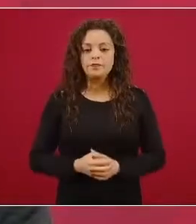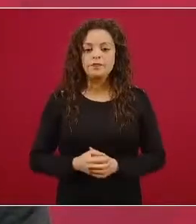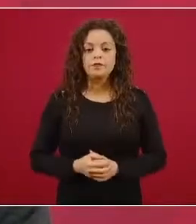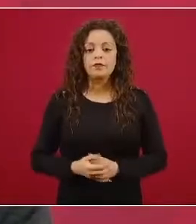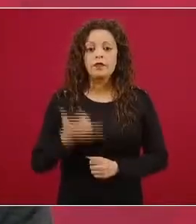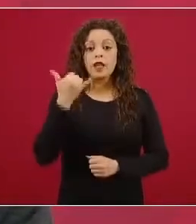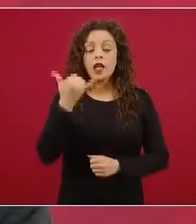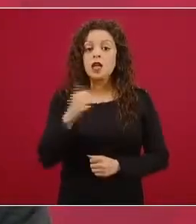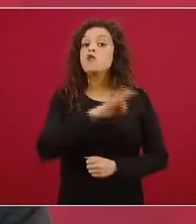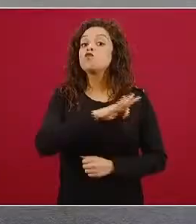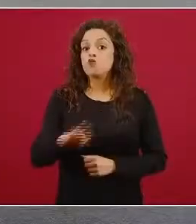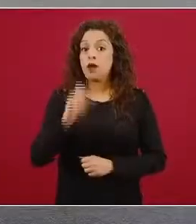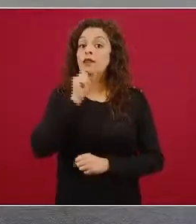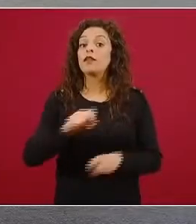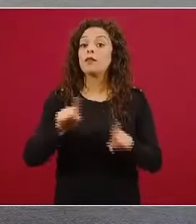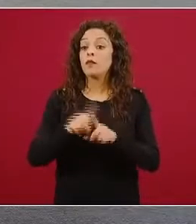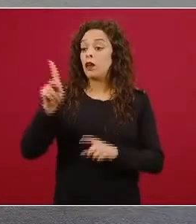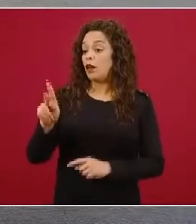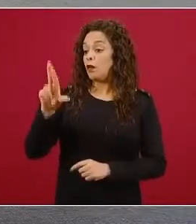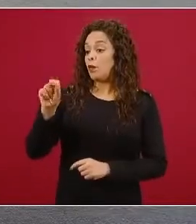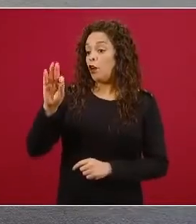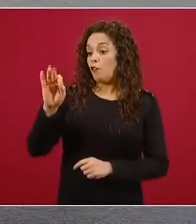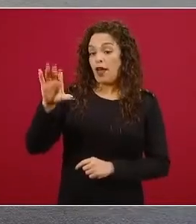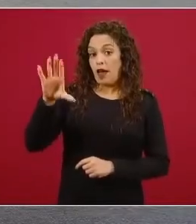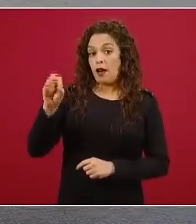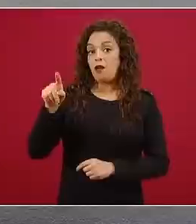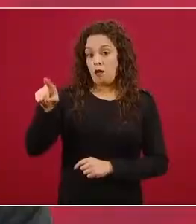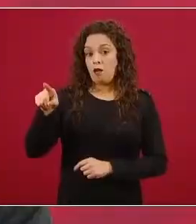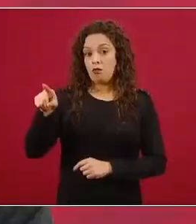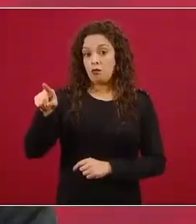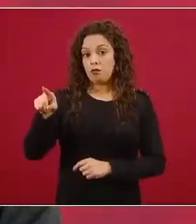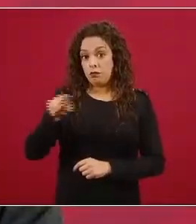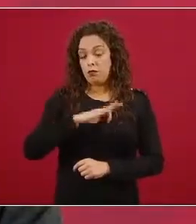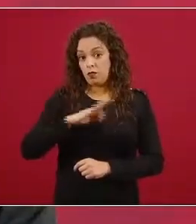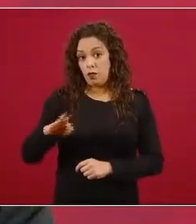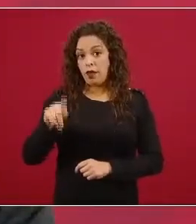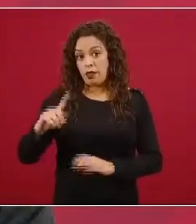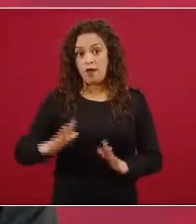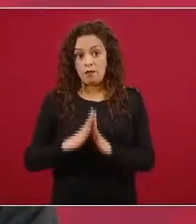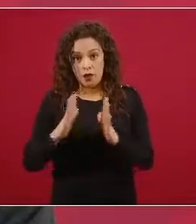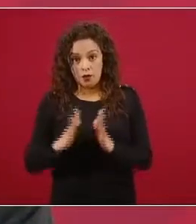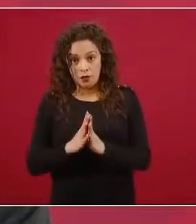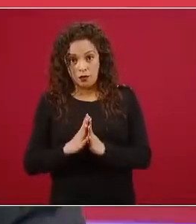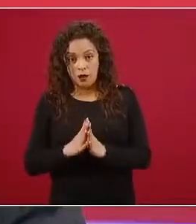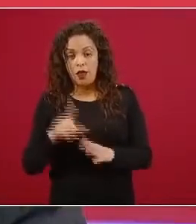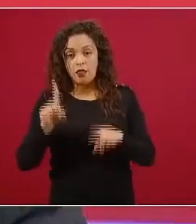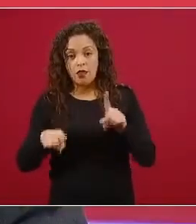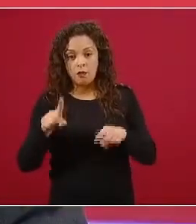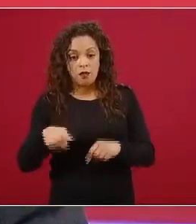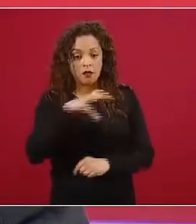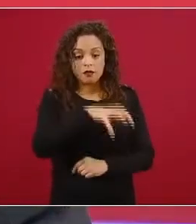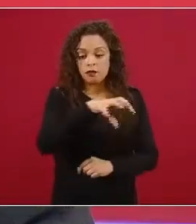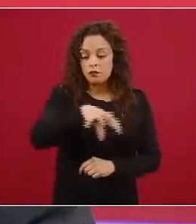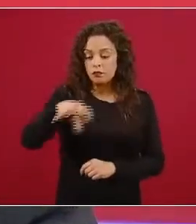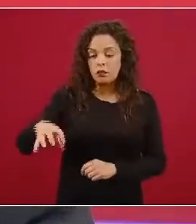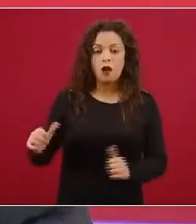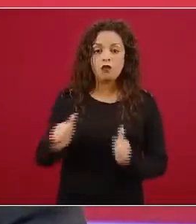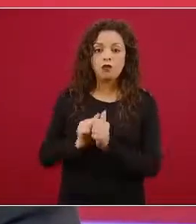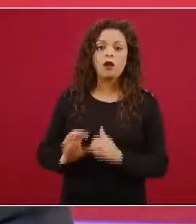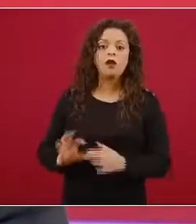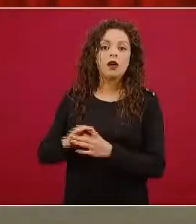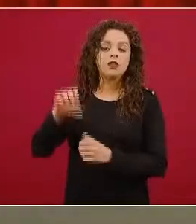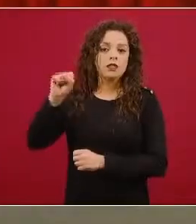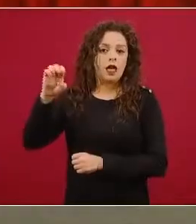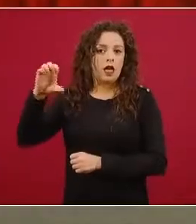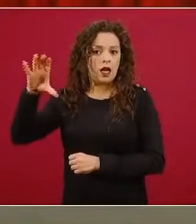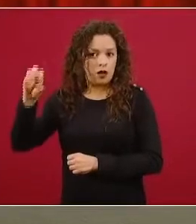participar Profeco, la Procuraduría Federal del Consumidor, precisamente sectorizada a la Secretaría de Economía. Vamos a estar